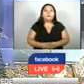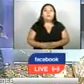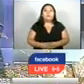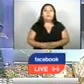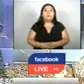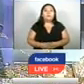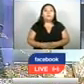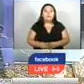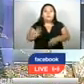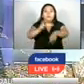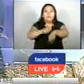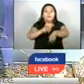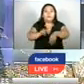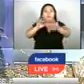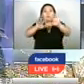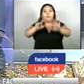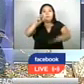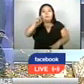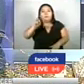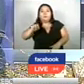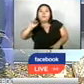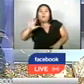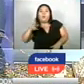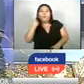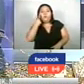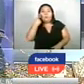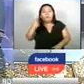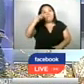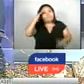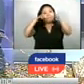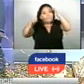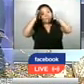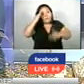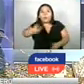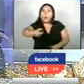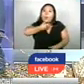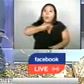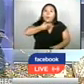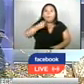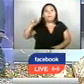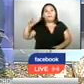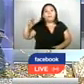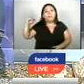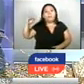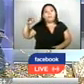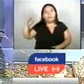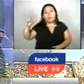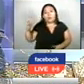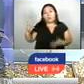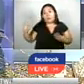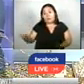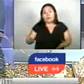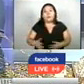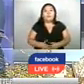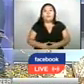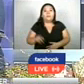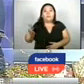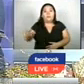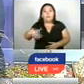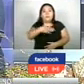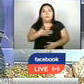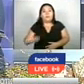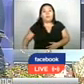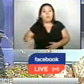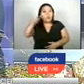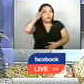Y cuando son las 8 de la noche con 5 minutos, vamos a saludar a la periodista Rocío Cruz. Es que el presidente de la